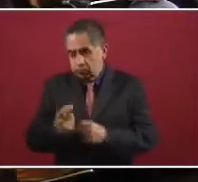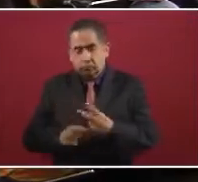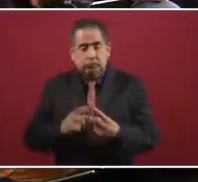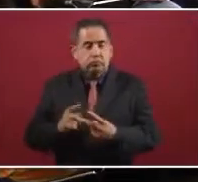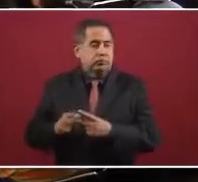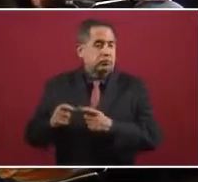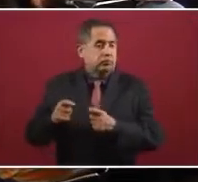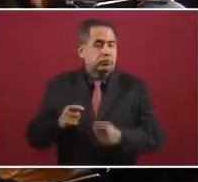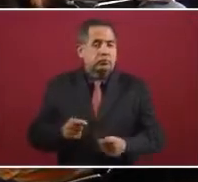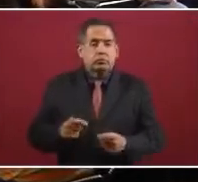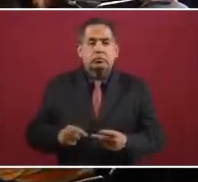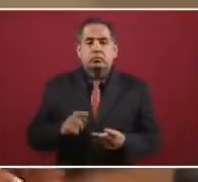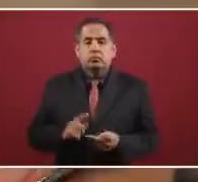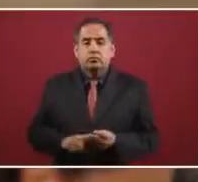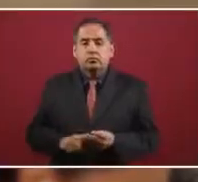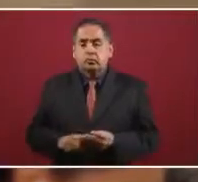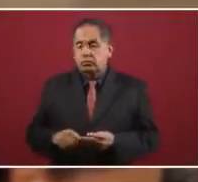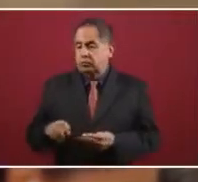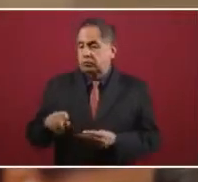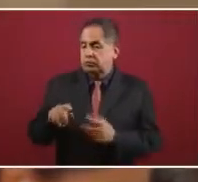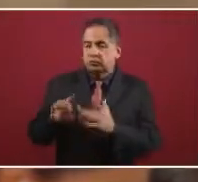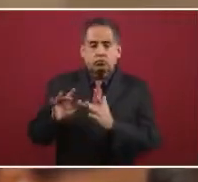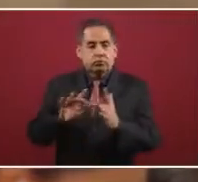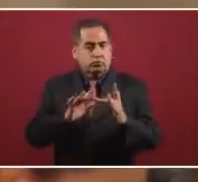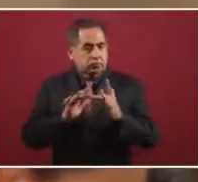incluya redes,